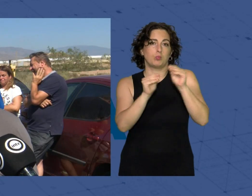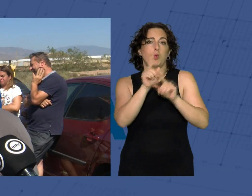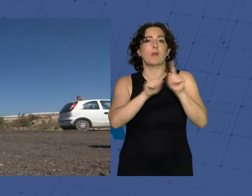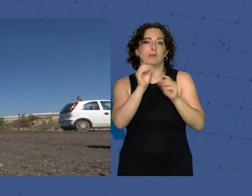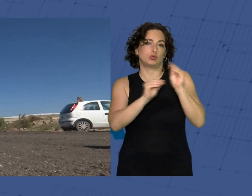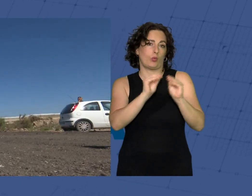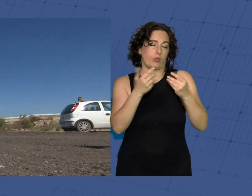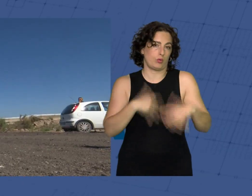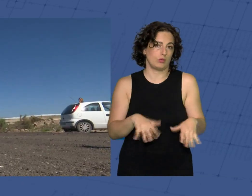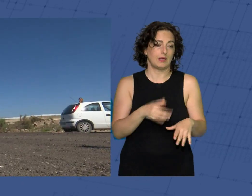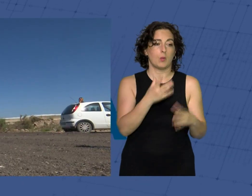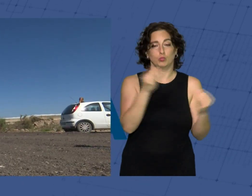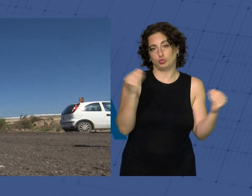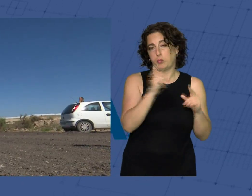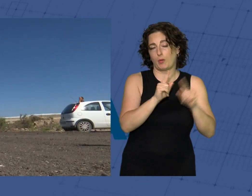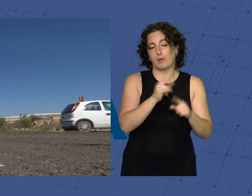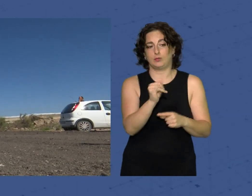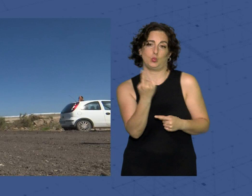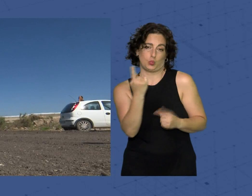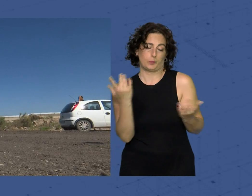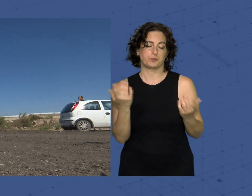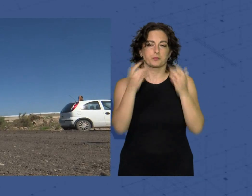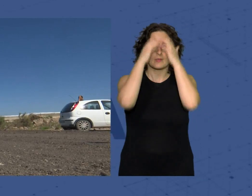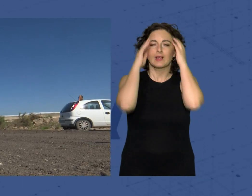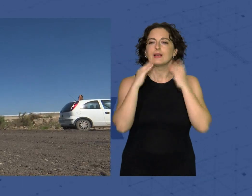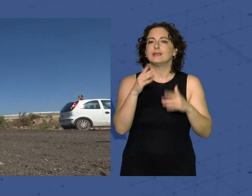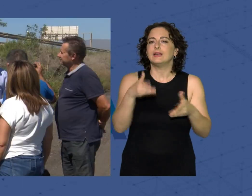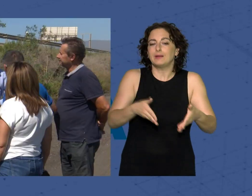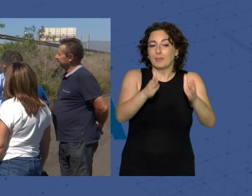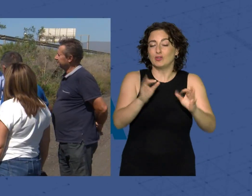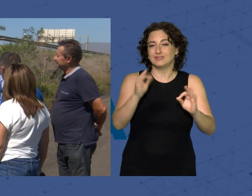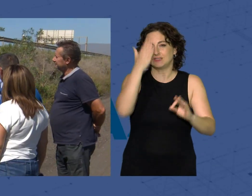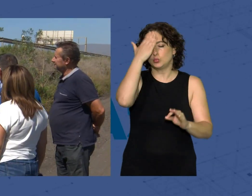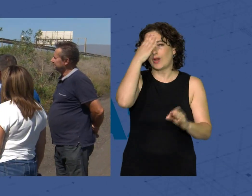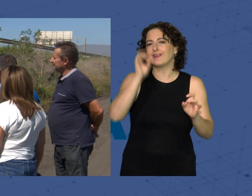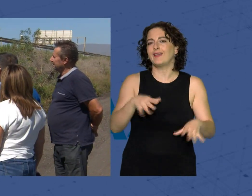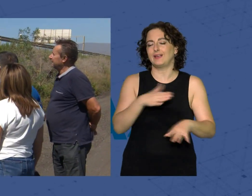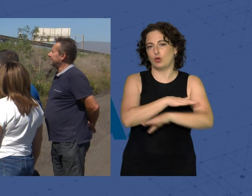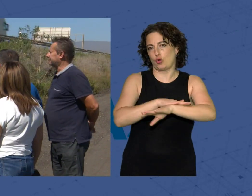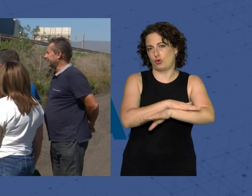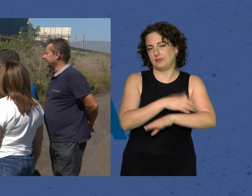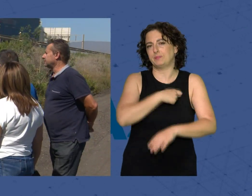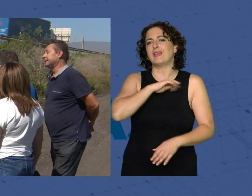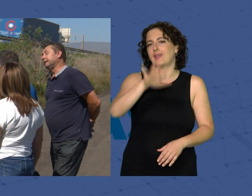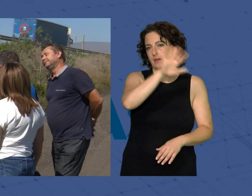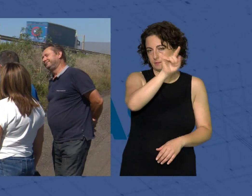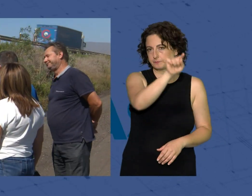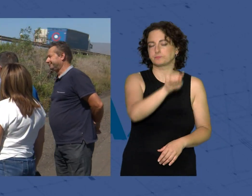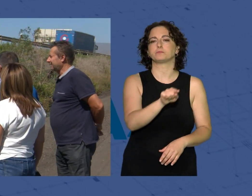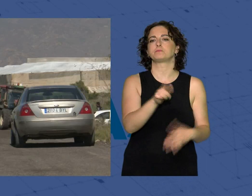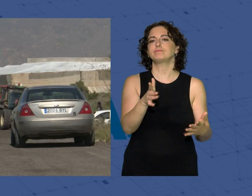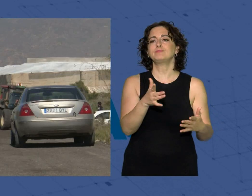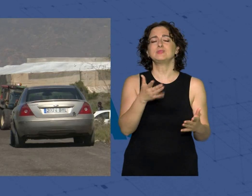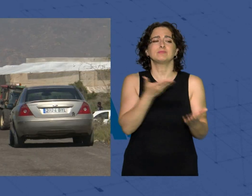que son muchos y esto es uno de ellos. Esta es una vía de titularidad estatal en la que el Ayuntamiento reivindicaba una inversión urgente para